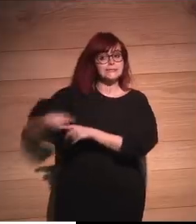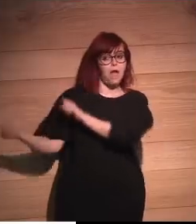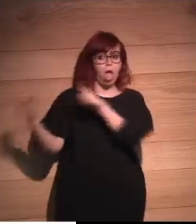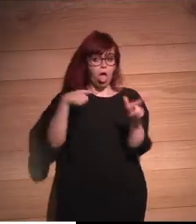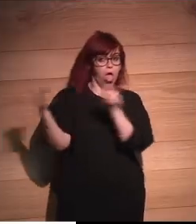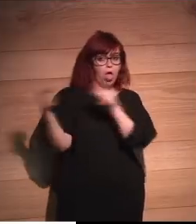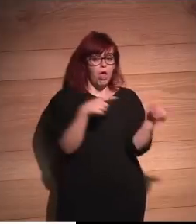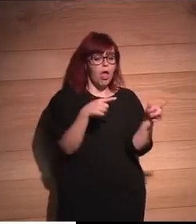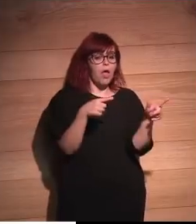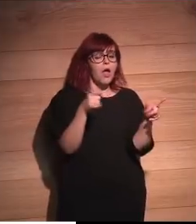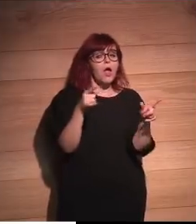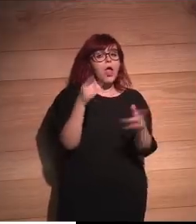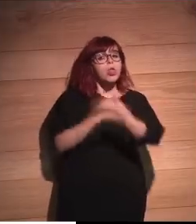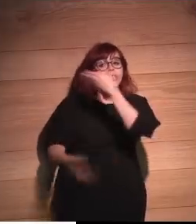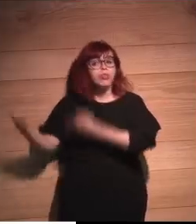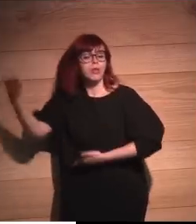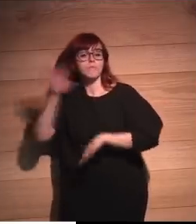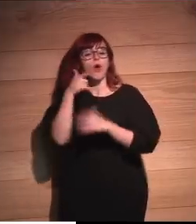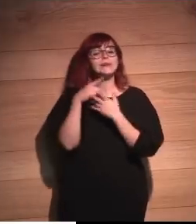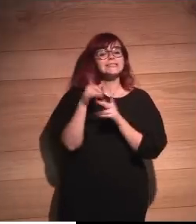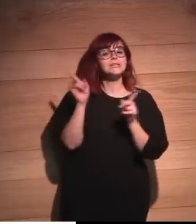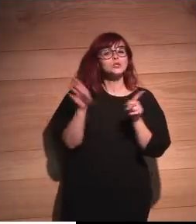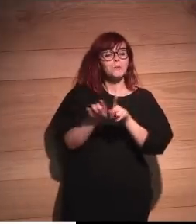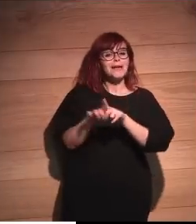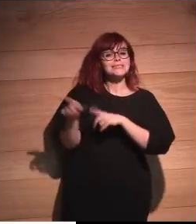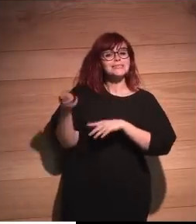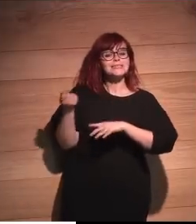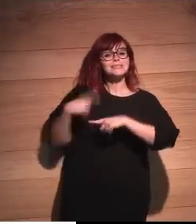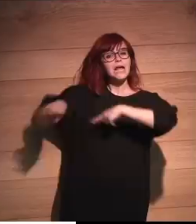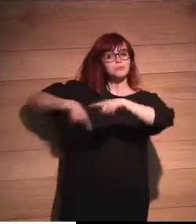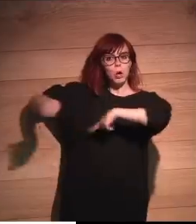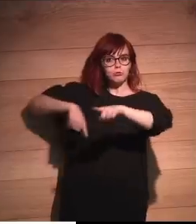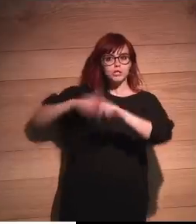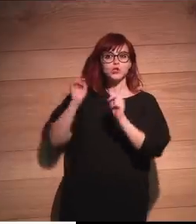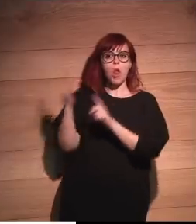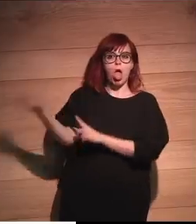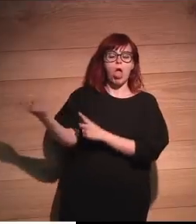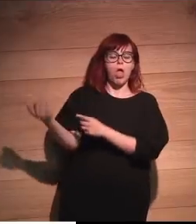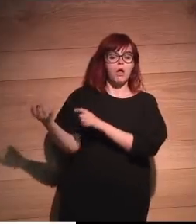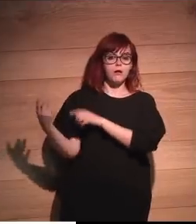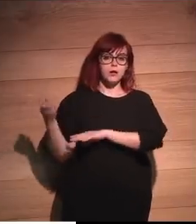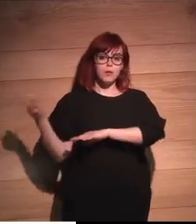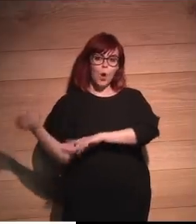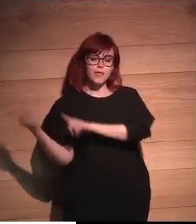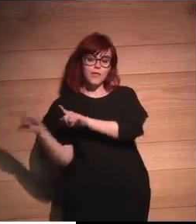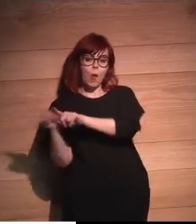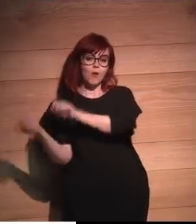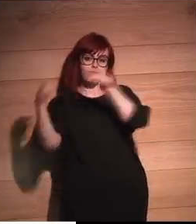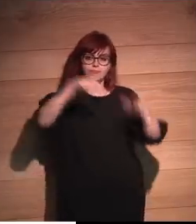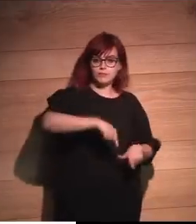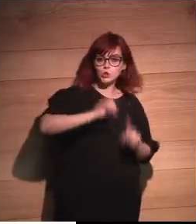seda, ¿qué llevas para allá? Porque el transporte es solo un sentido, es muy caro. Y eso